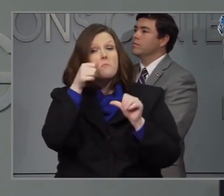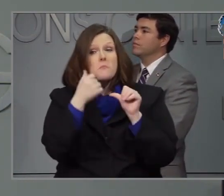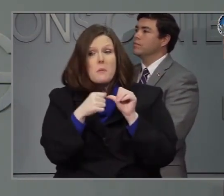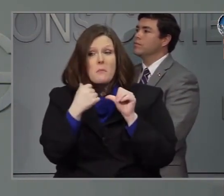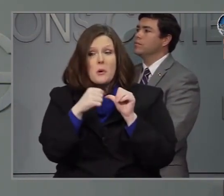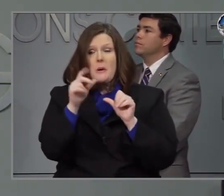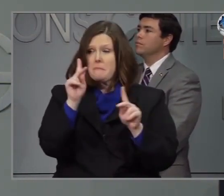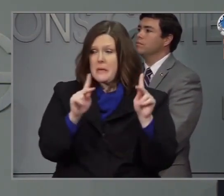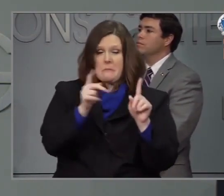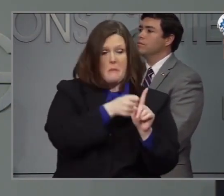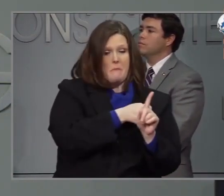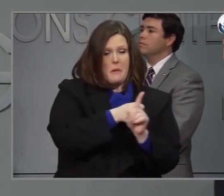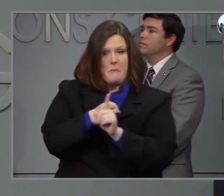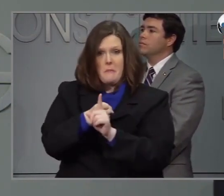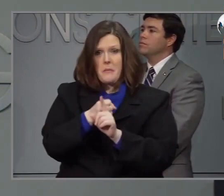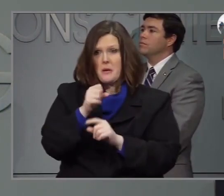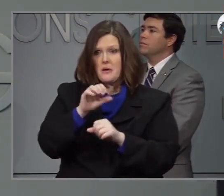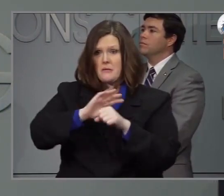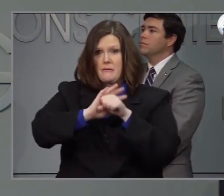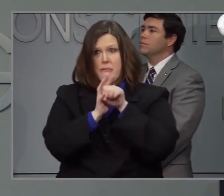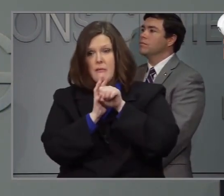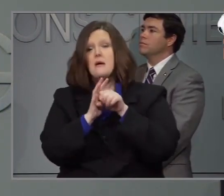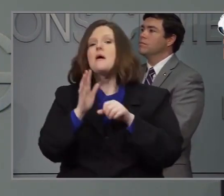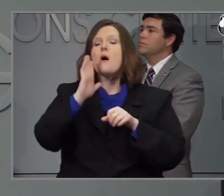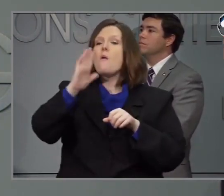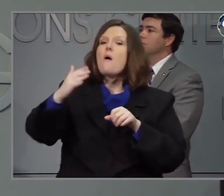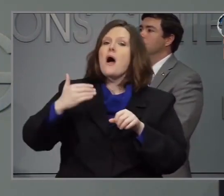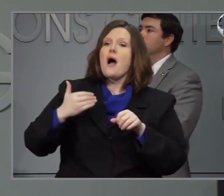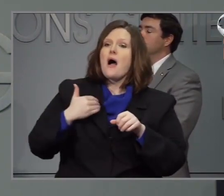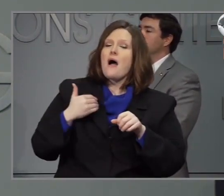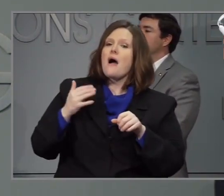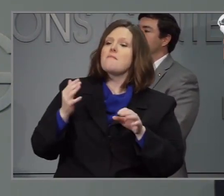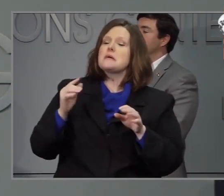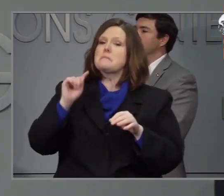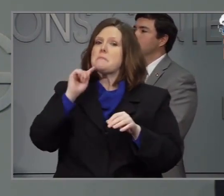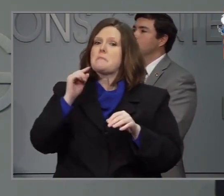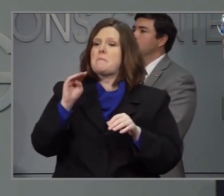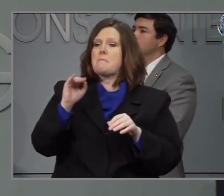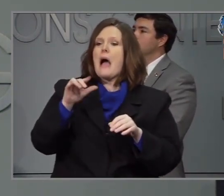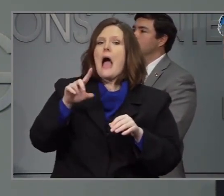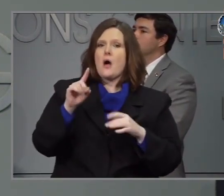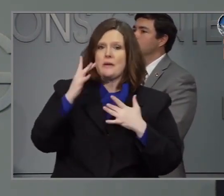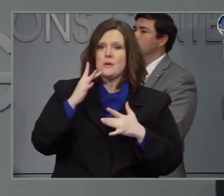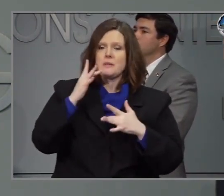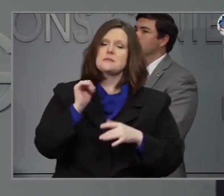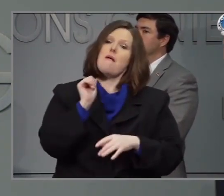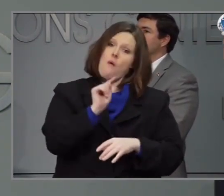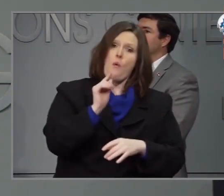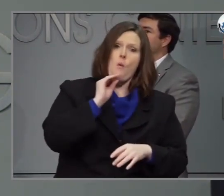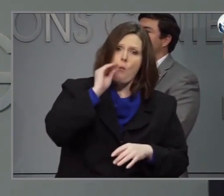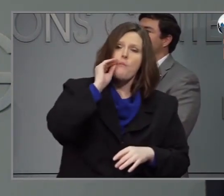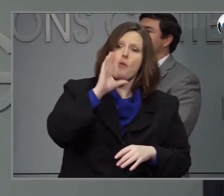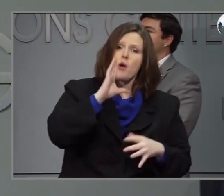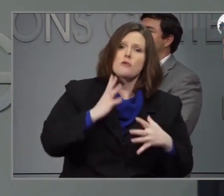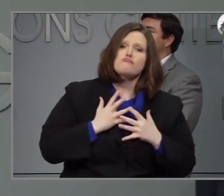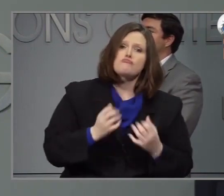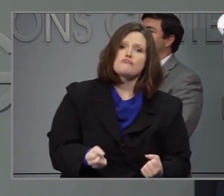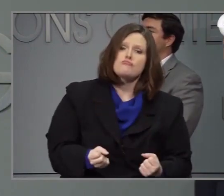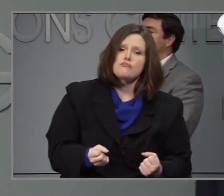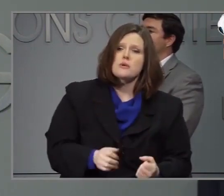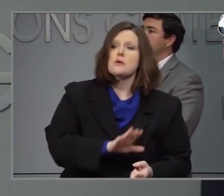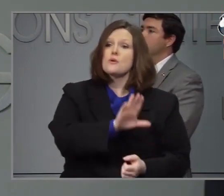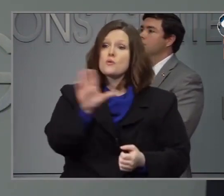la mayoría de las personas que les da kobe 19 van a tener una enfermedad leve y se van a recuperar en su